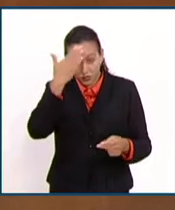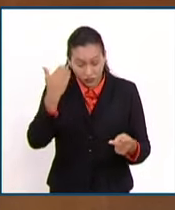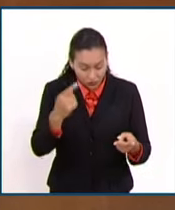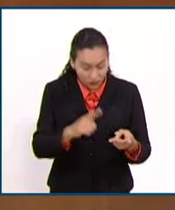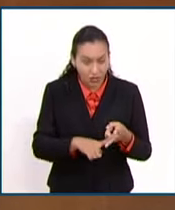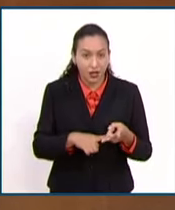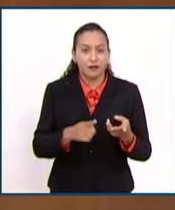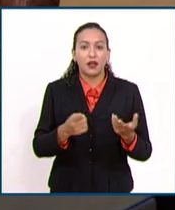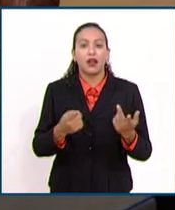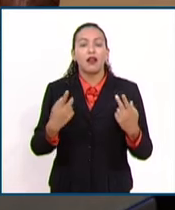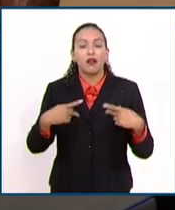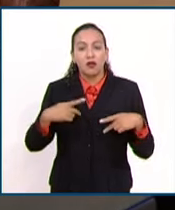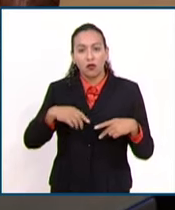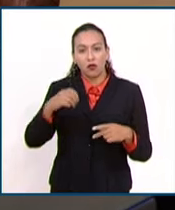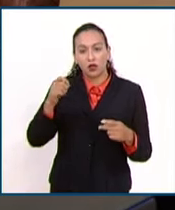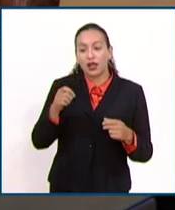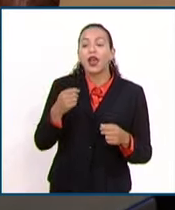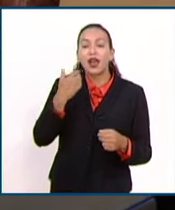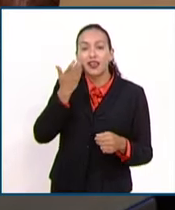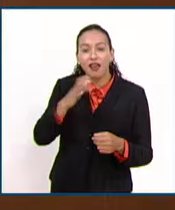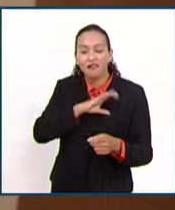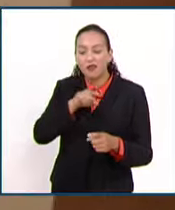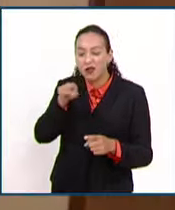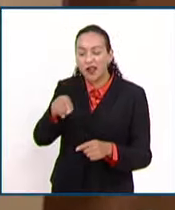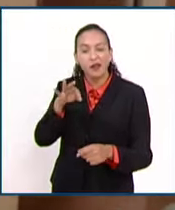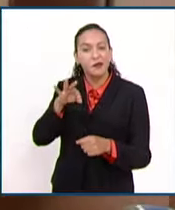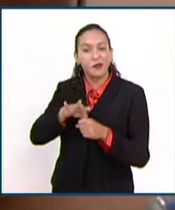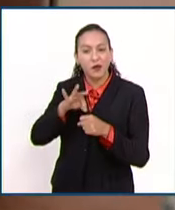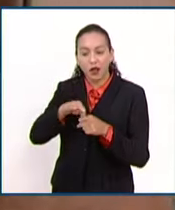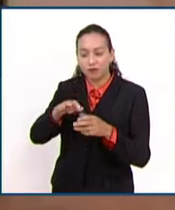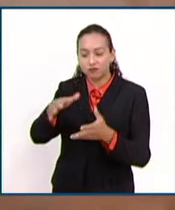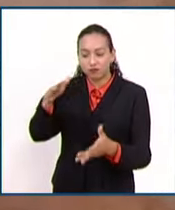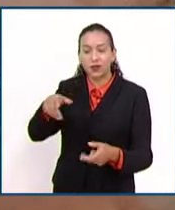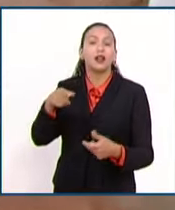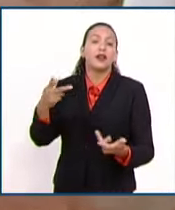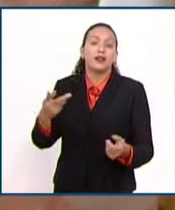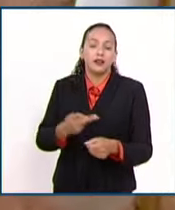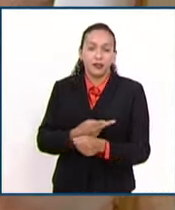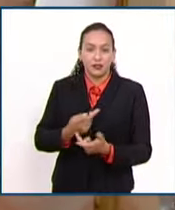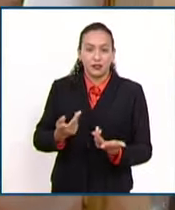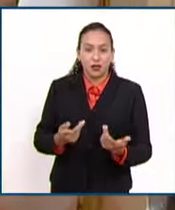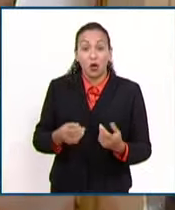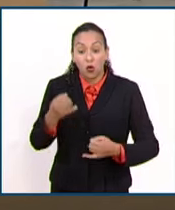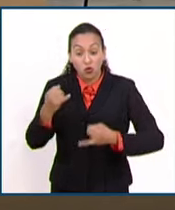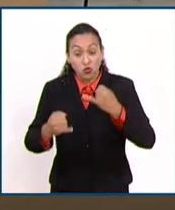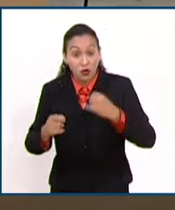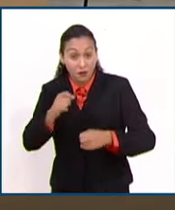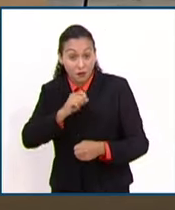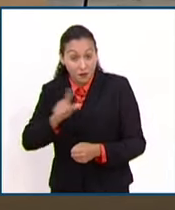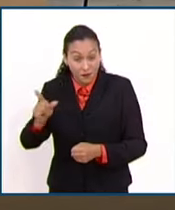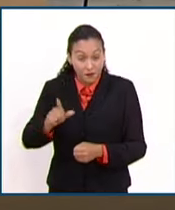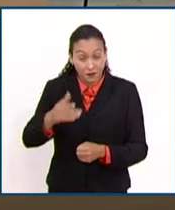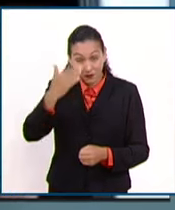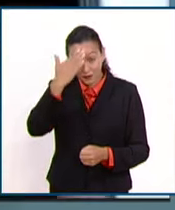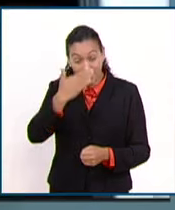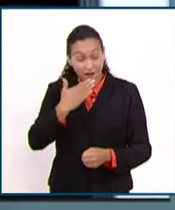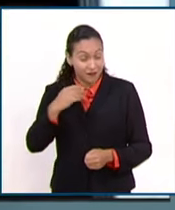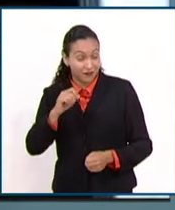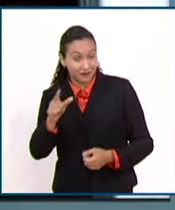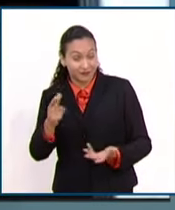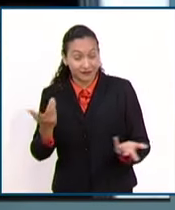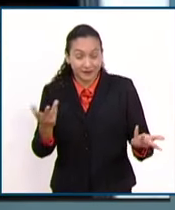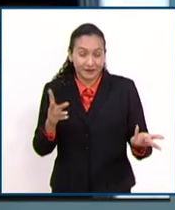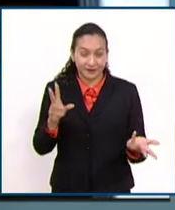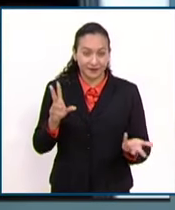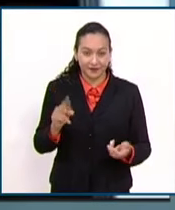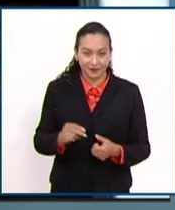retórica populista, partidismo, financiamiento de campañas y el riesgo de carecer de juezas y jueces preparados. Candidatos